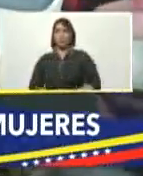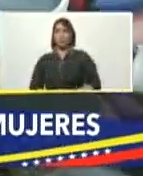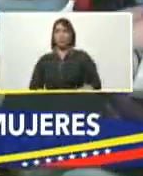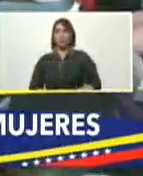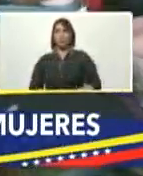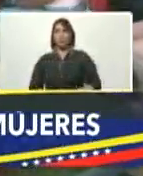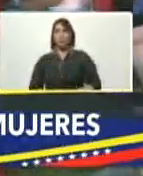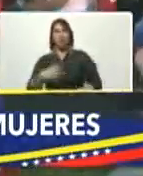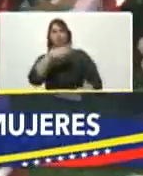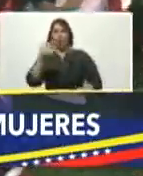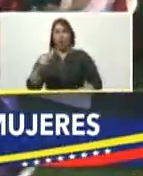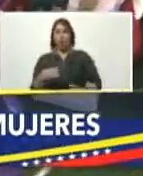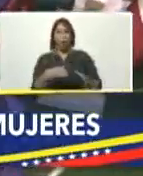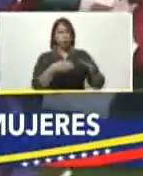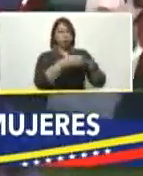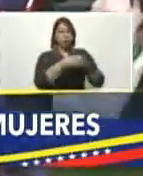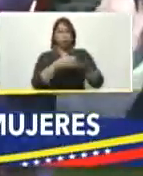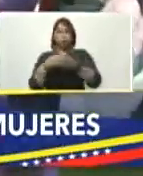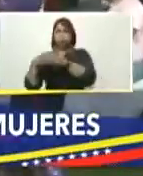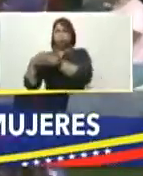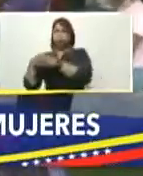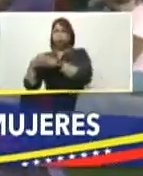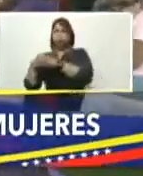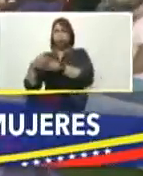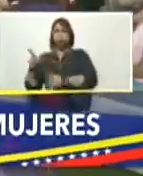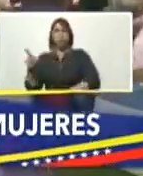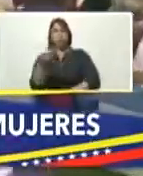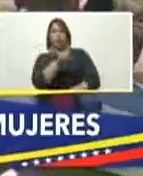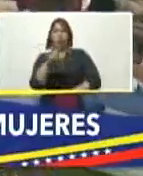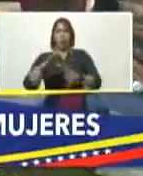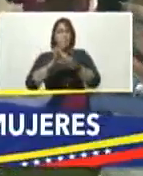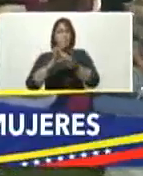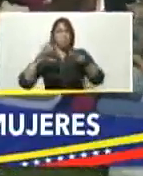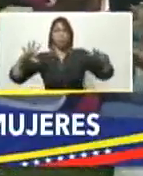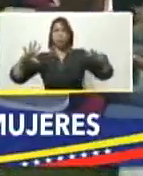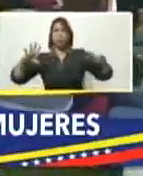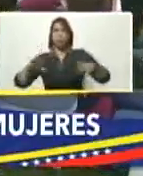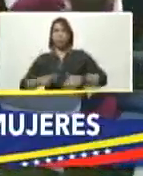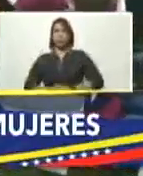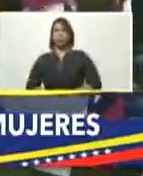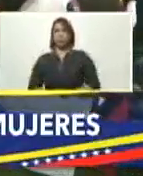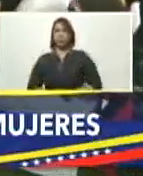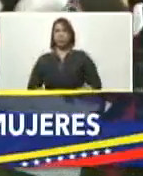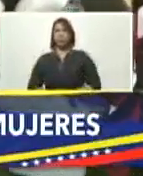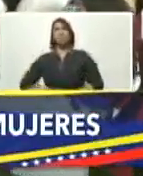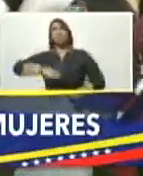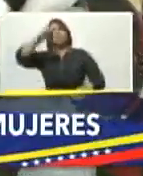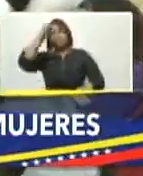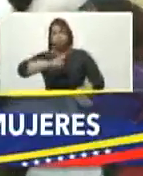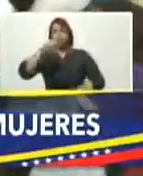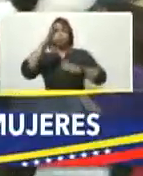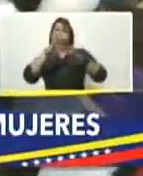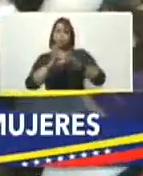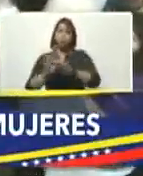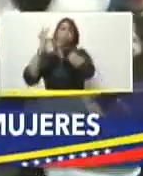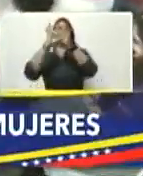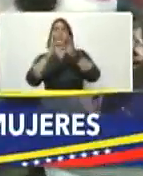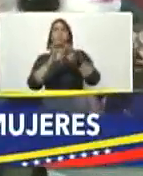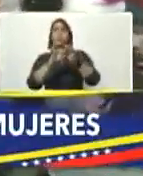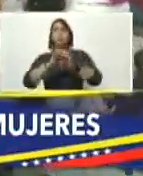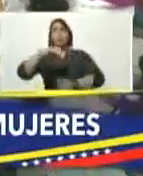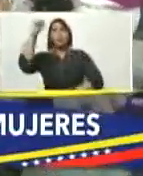al sectarismo, no al divisionismo, sí al unionismo,